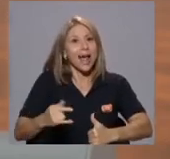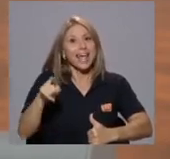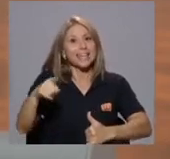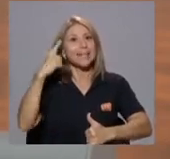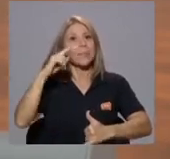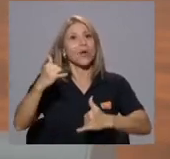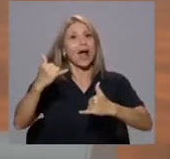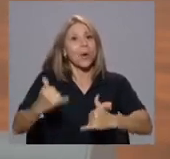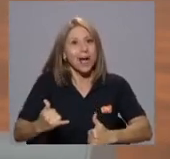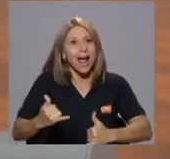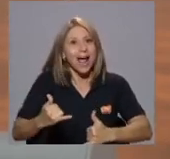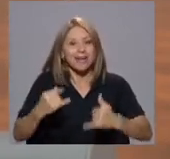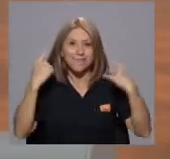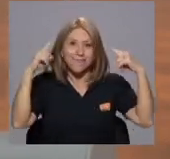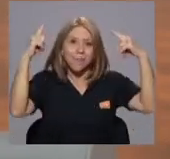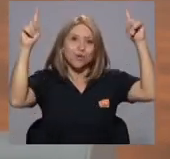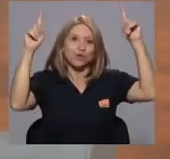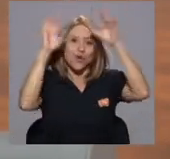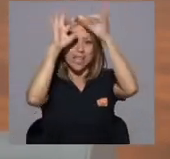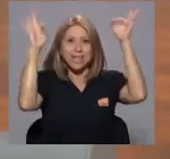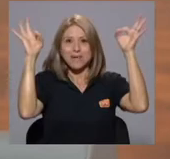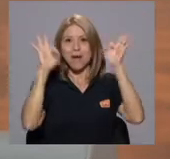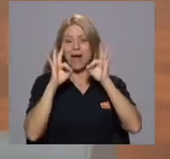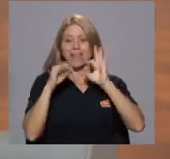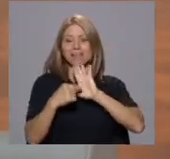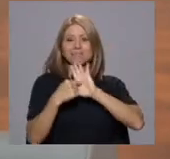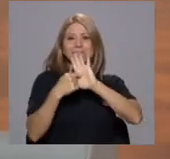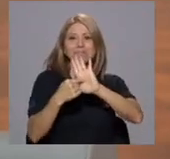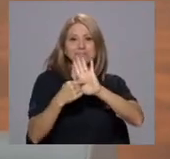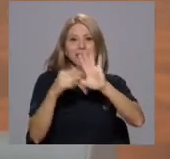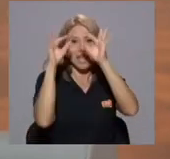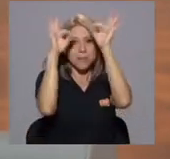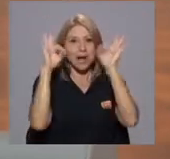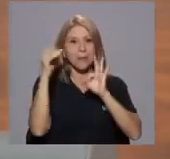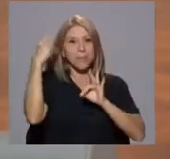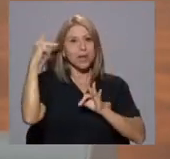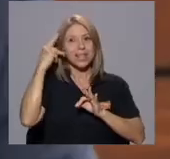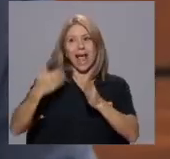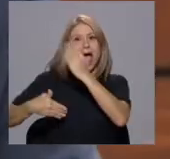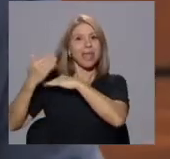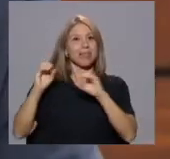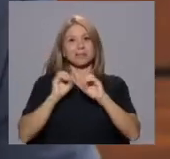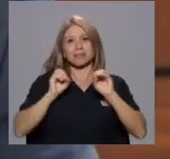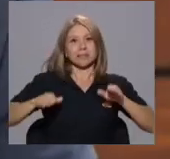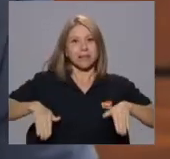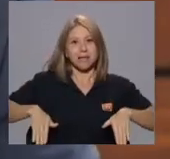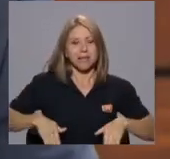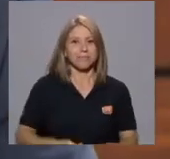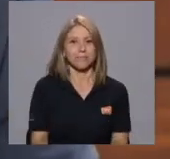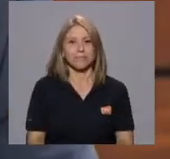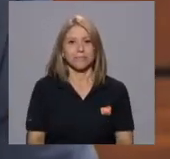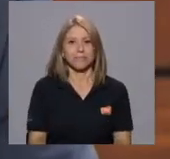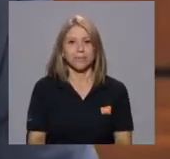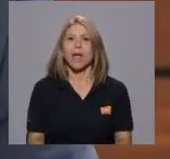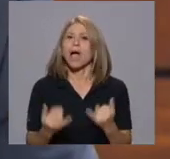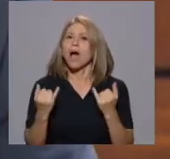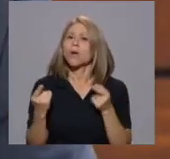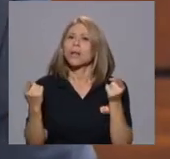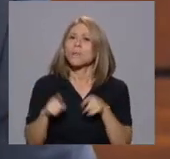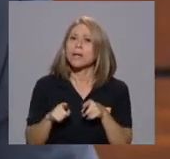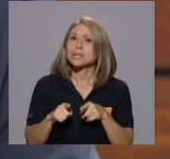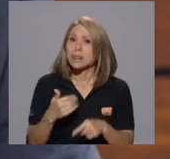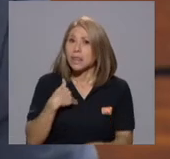famoso y a partir de ahí levantó su imagen o se hizo una imagen política que no tenía antes. Ahora, ¿qué pasa? Tenemos un